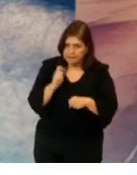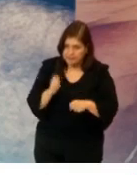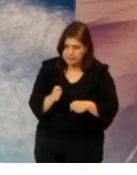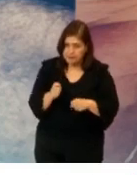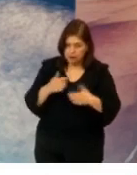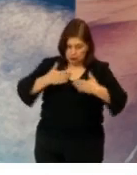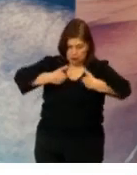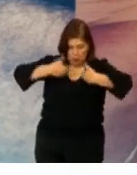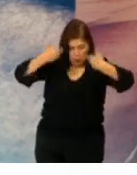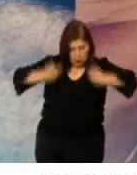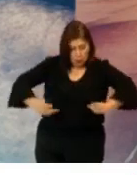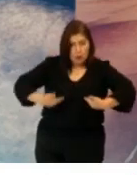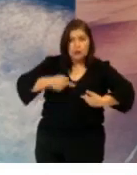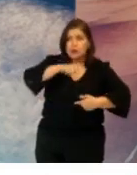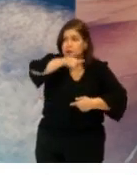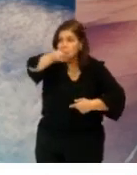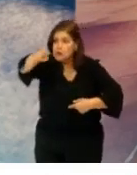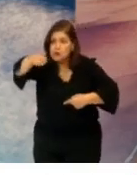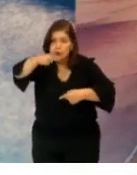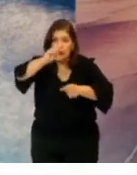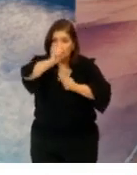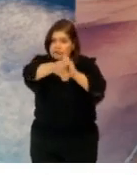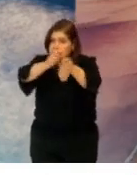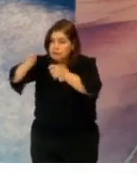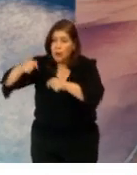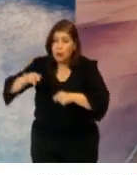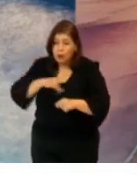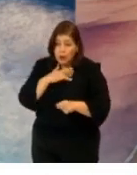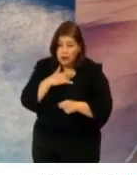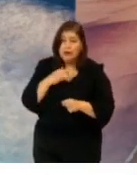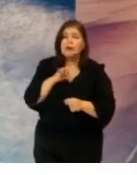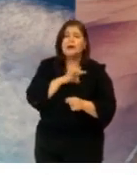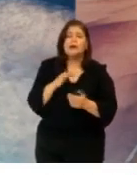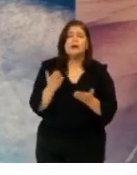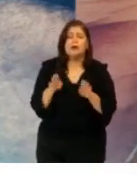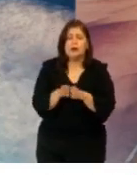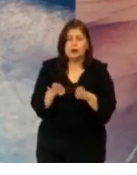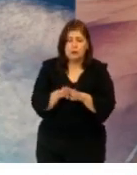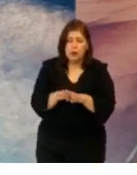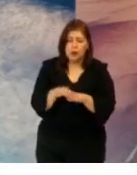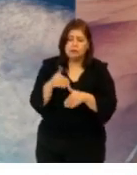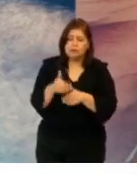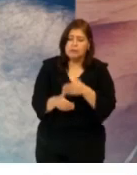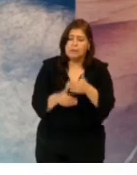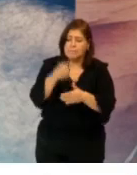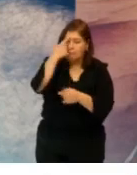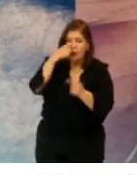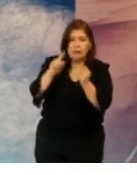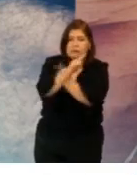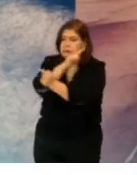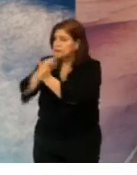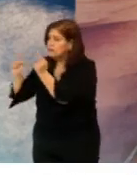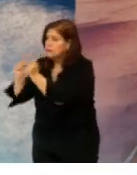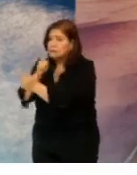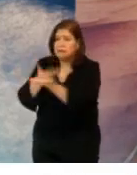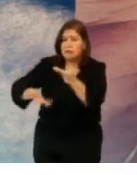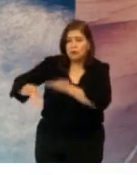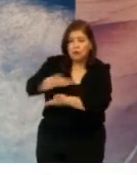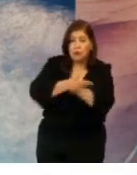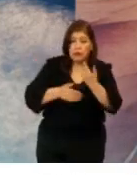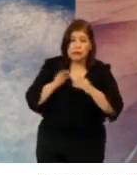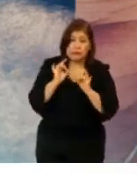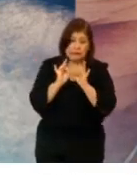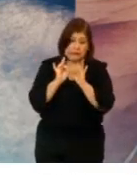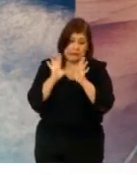yo soy depende de cómo hayamos recorrido ese camino de los espacios de socialización. Según como nos